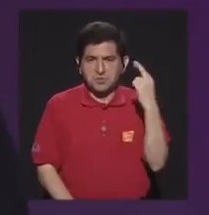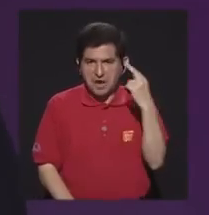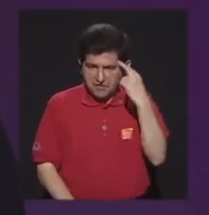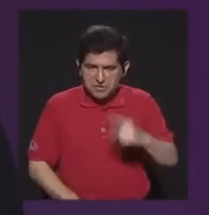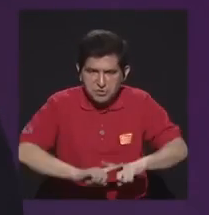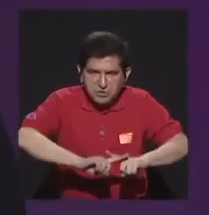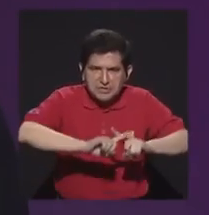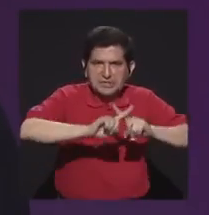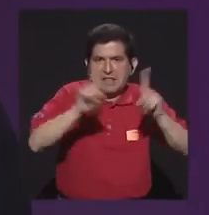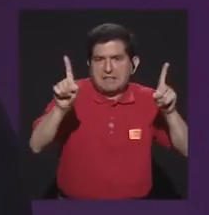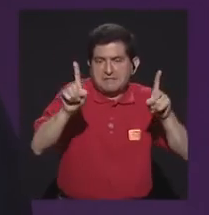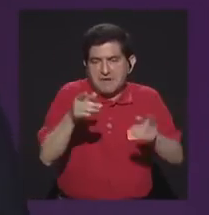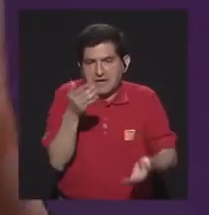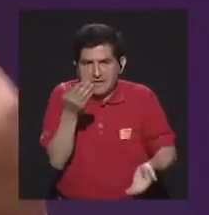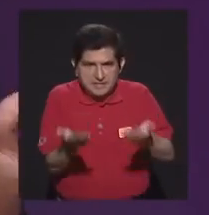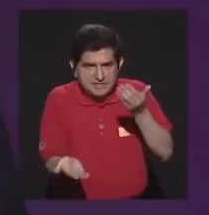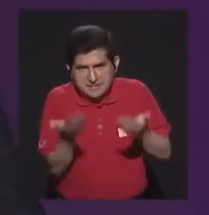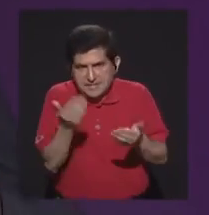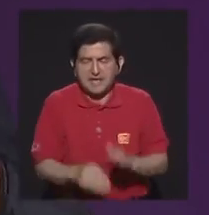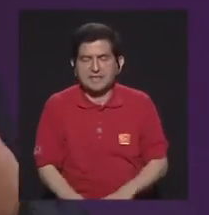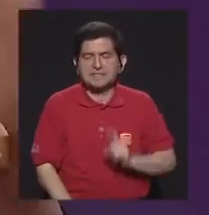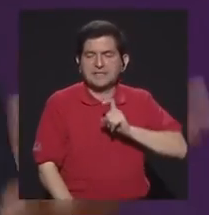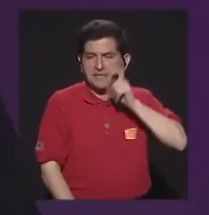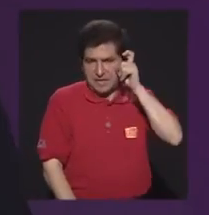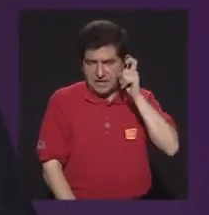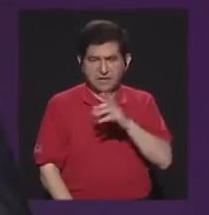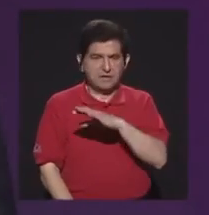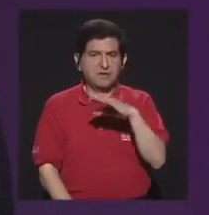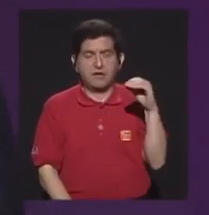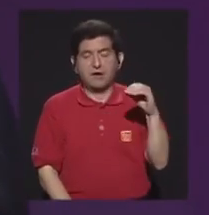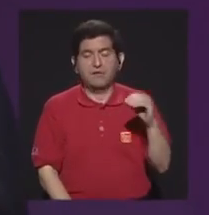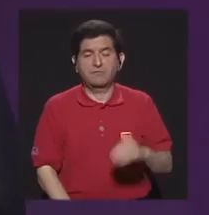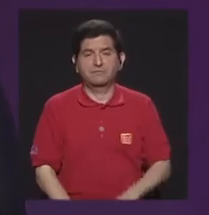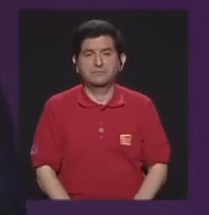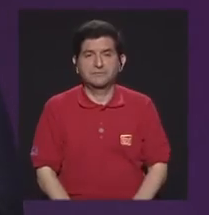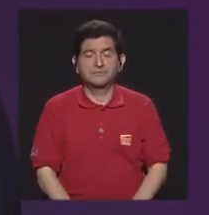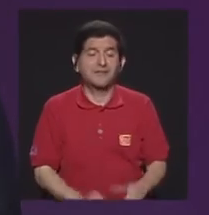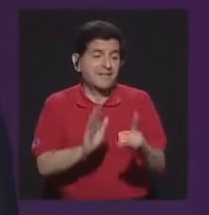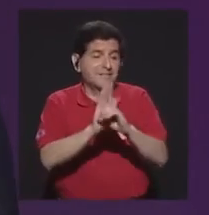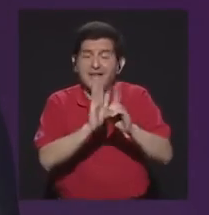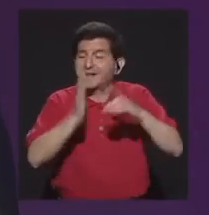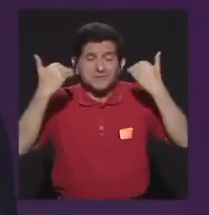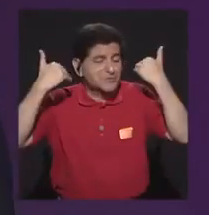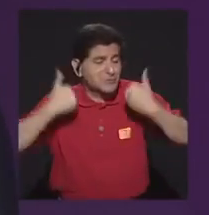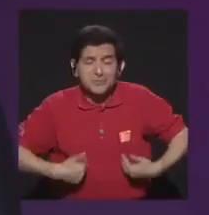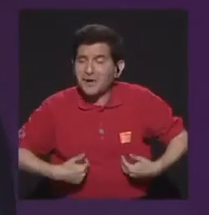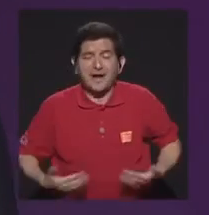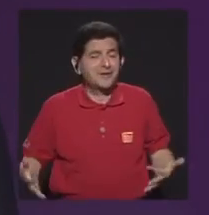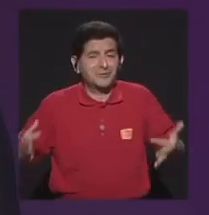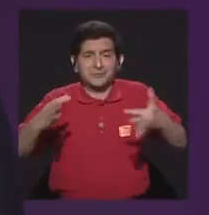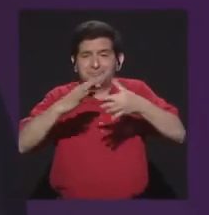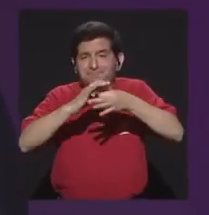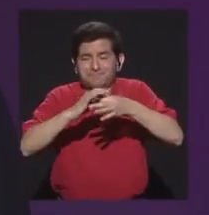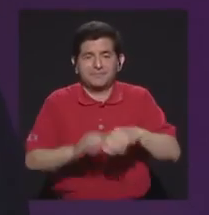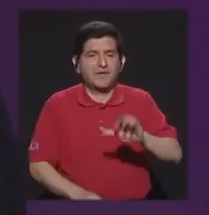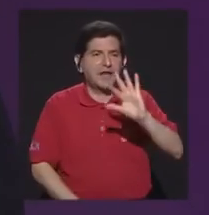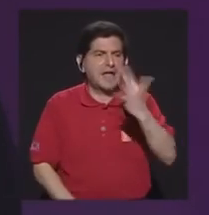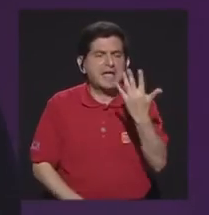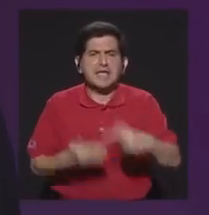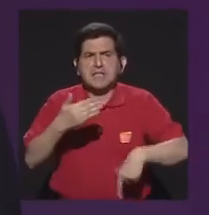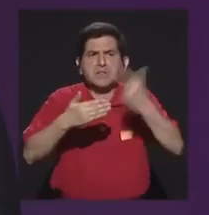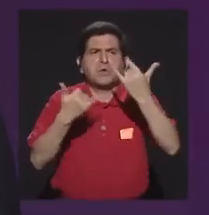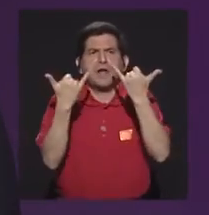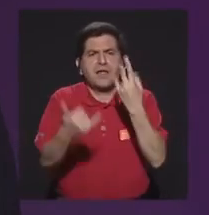por diferencias de género, en fin, los derechos humanos en ese sentido. En quinto grado ya empezamos a